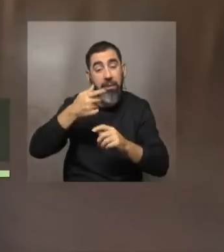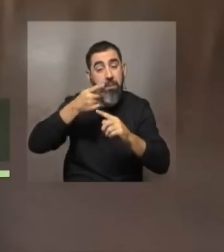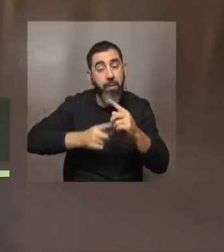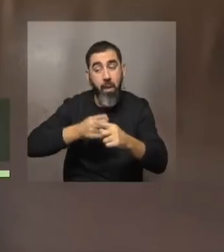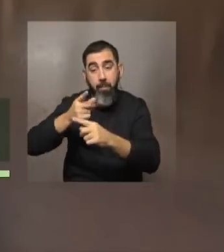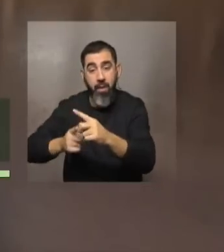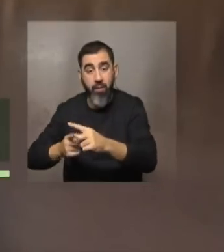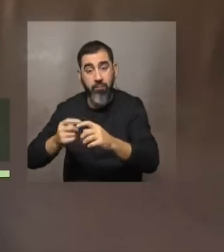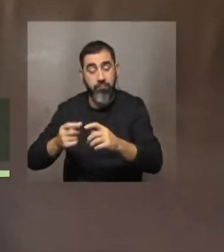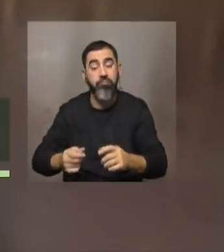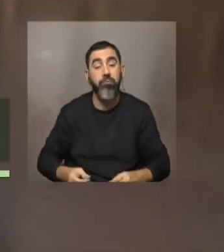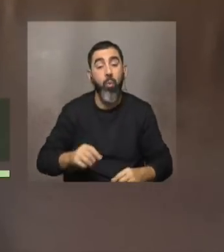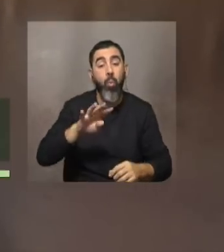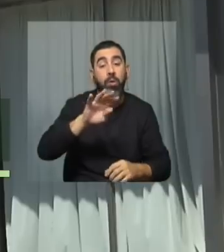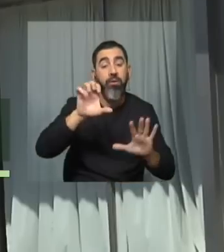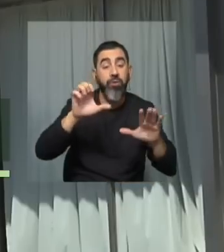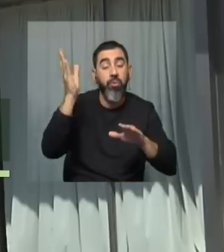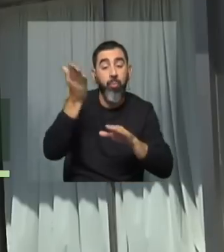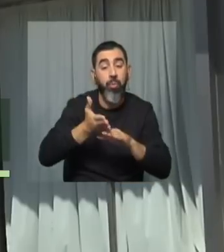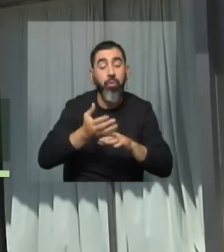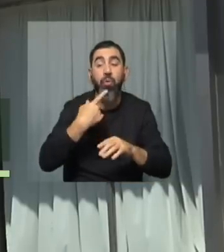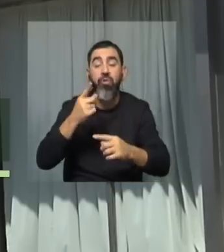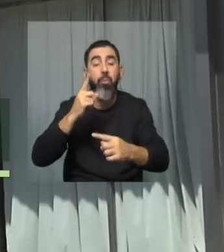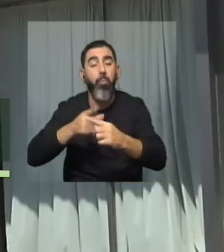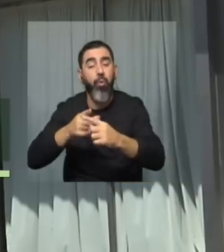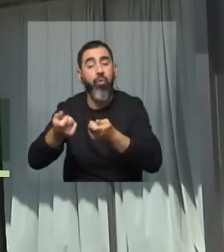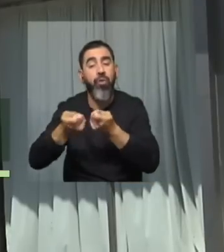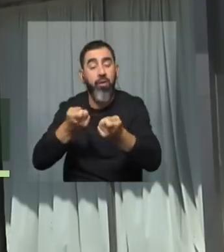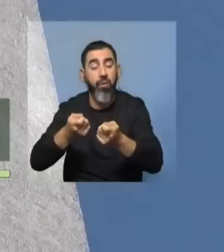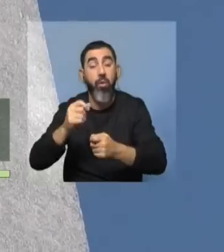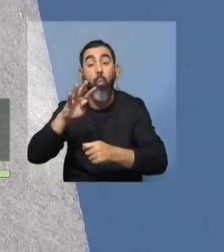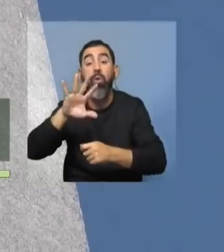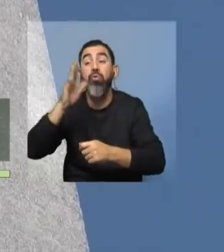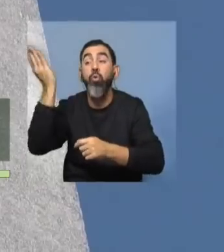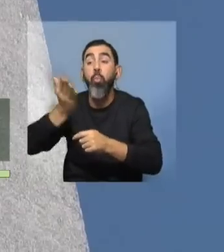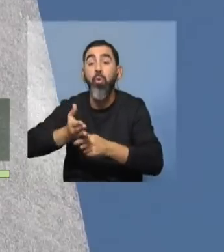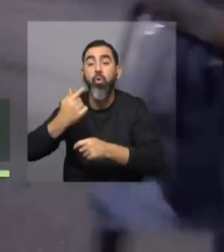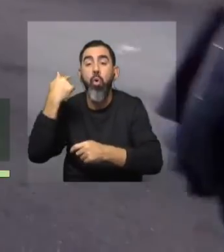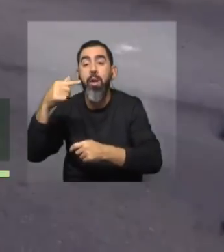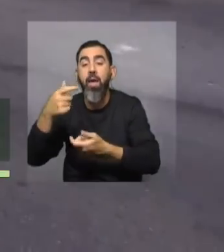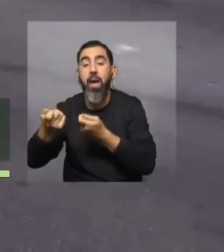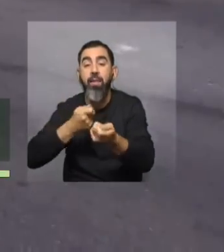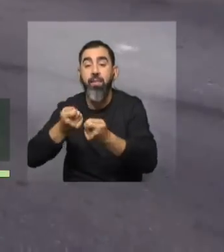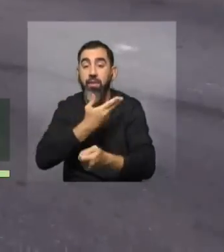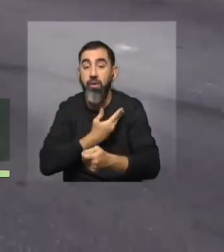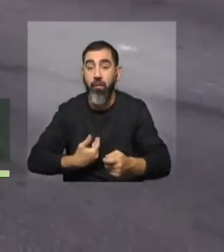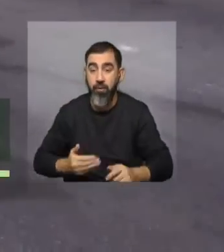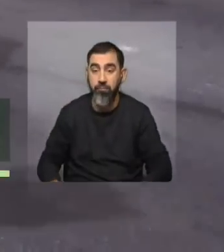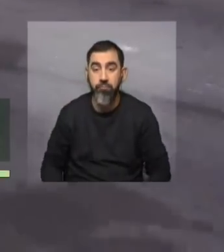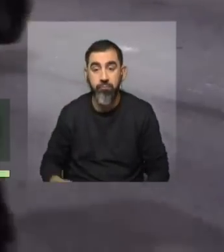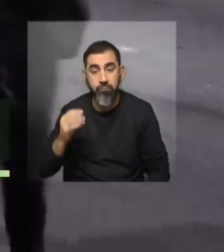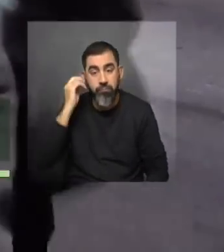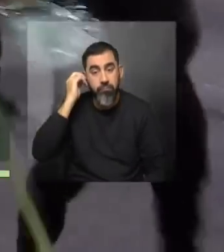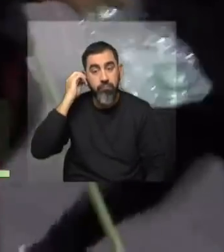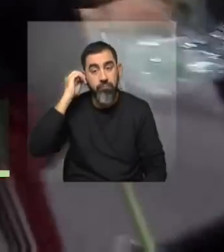en mitad y mitad. 46 considera que es positiva la gestión del gobierno y 45 considera que es negativa. Es decir,